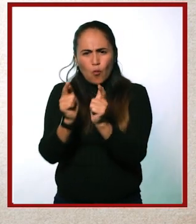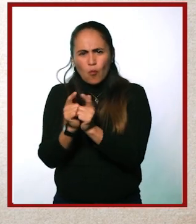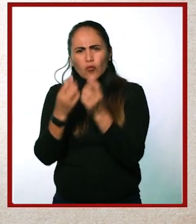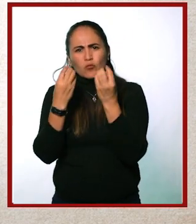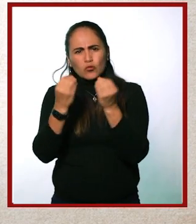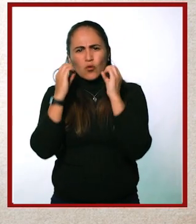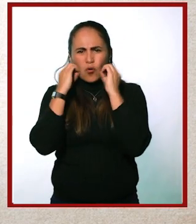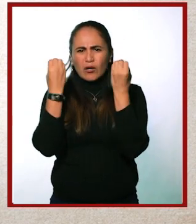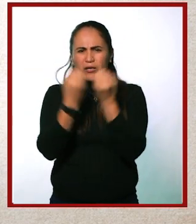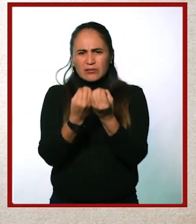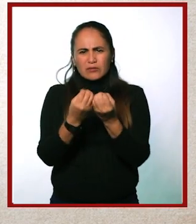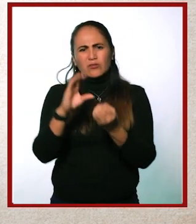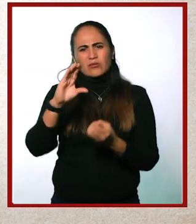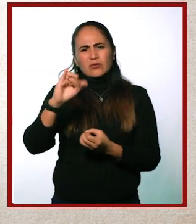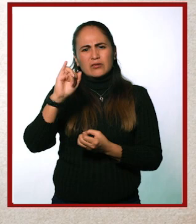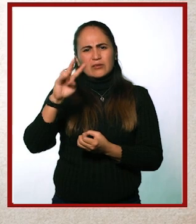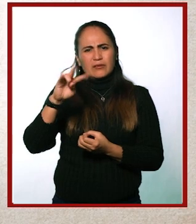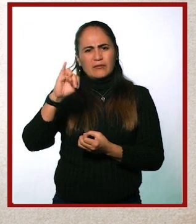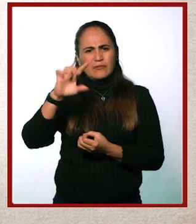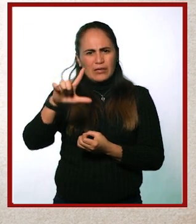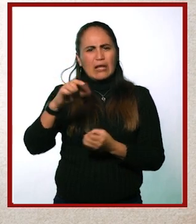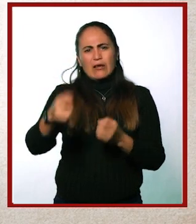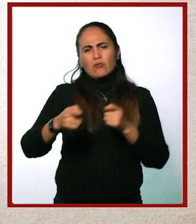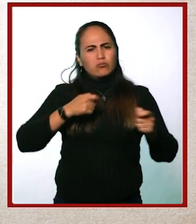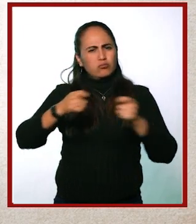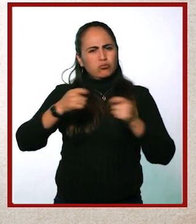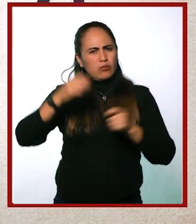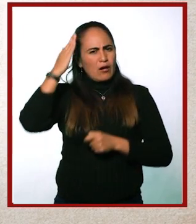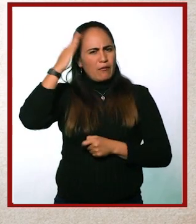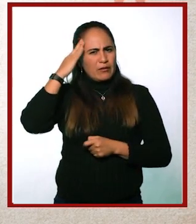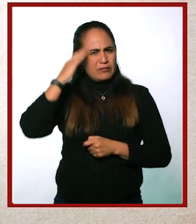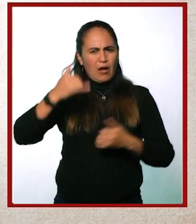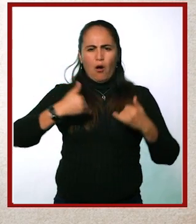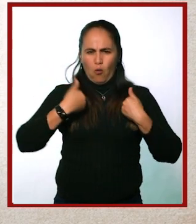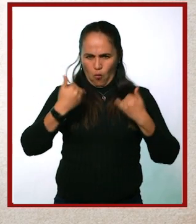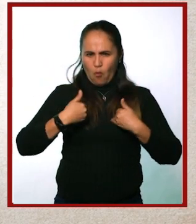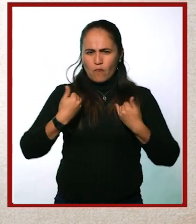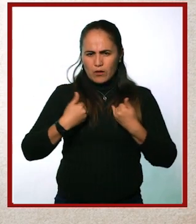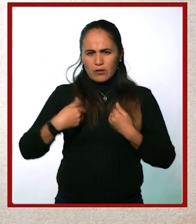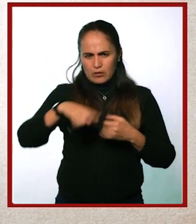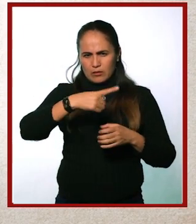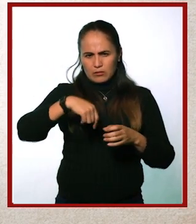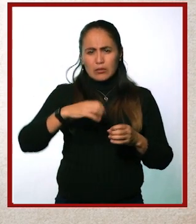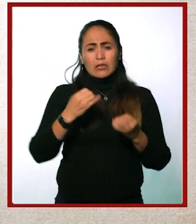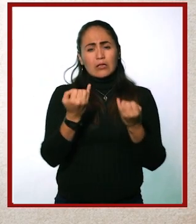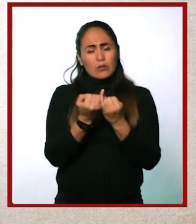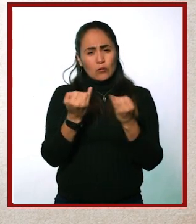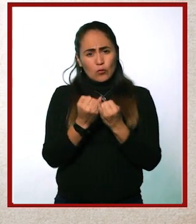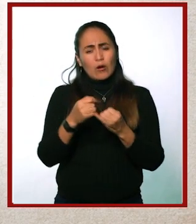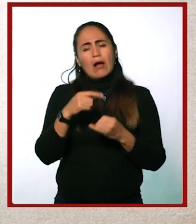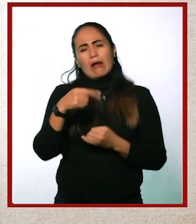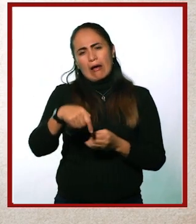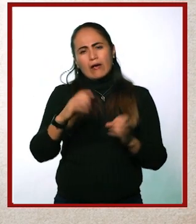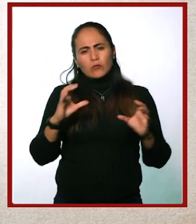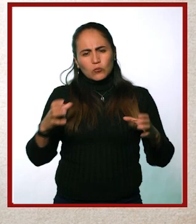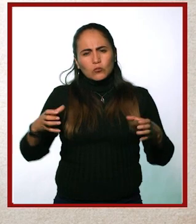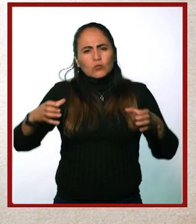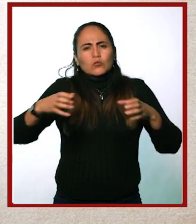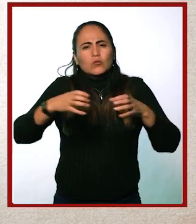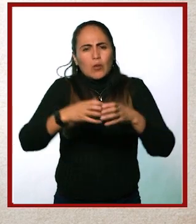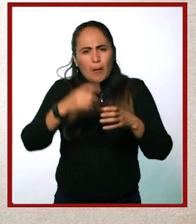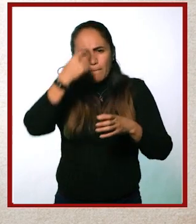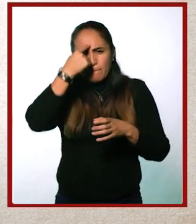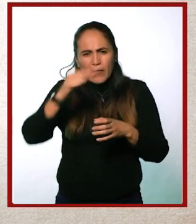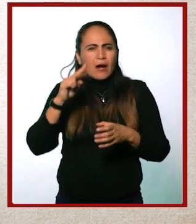grupos, organizaciones civiles, dirigidas por jóvenes o integradas por y para la implementación